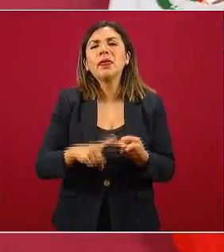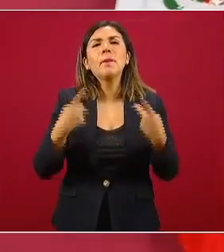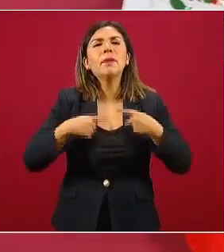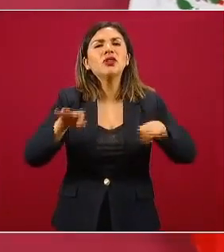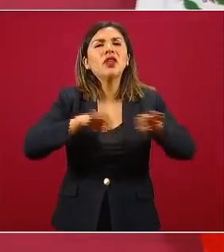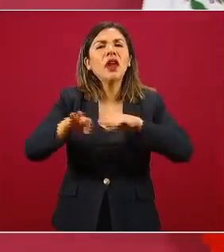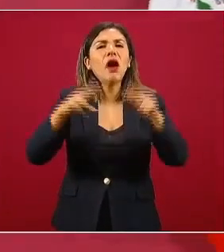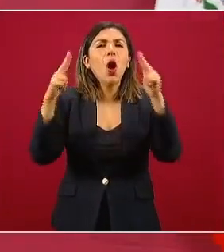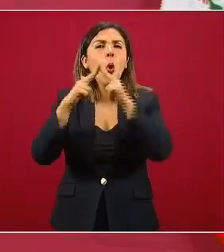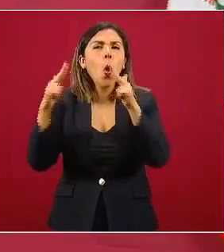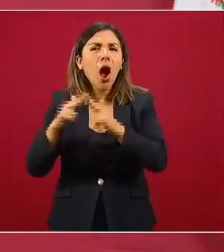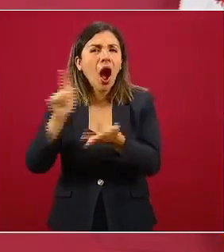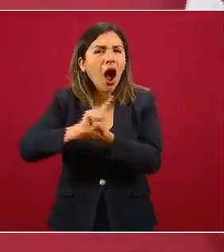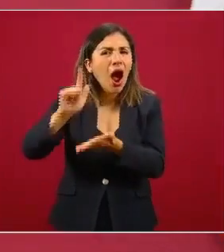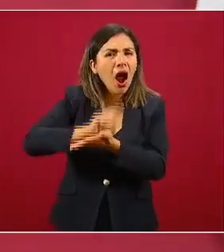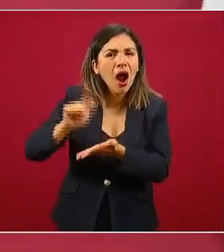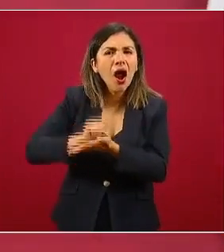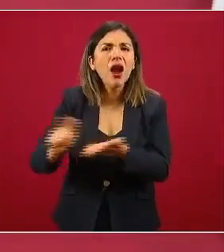trabajadoras domésticas,